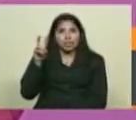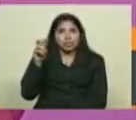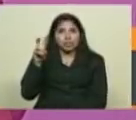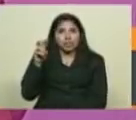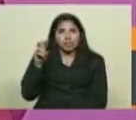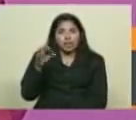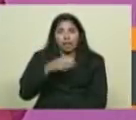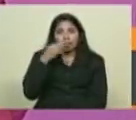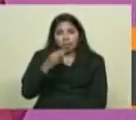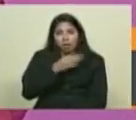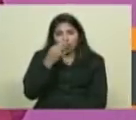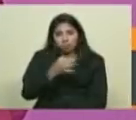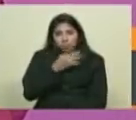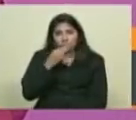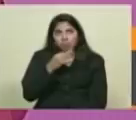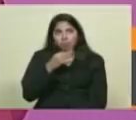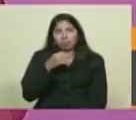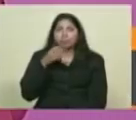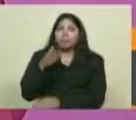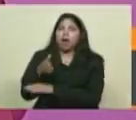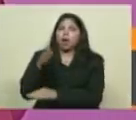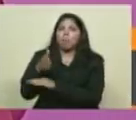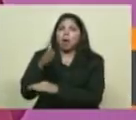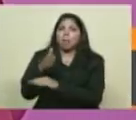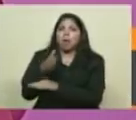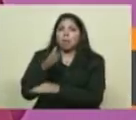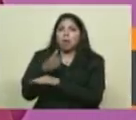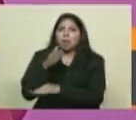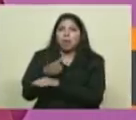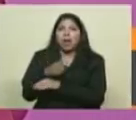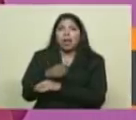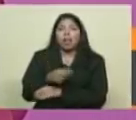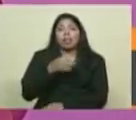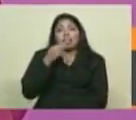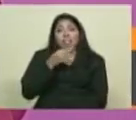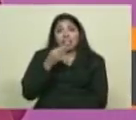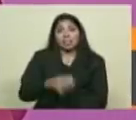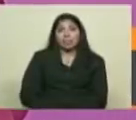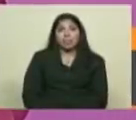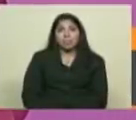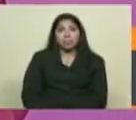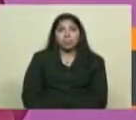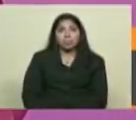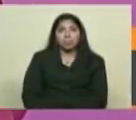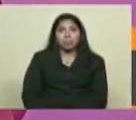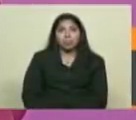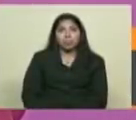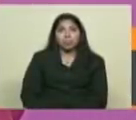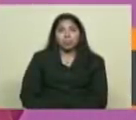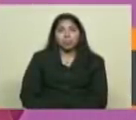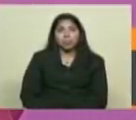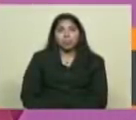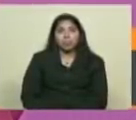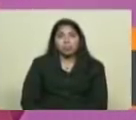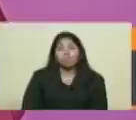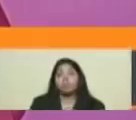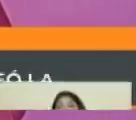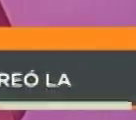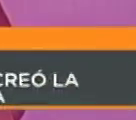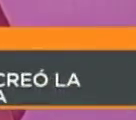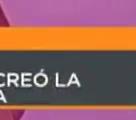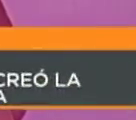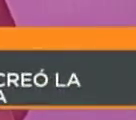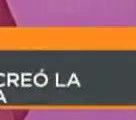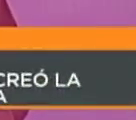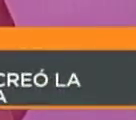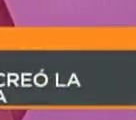tarde, a los cursos. Los líderes sindicales del Metro de Caracas, de la Electricidad de Caracas,